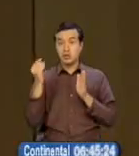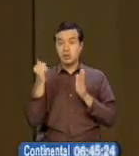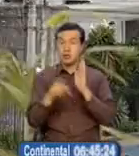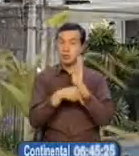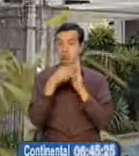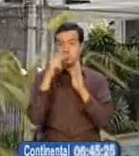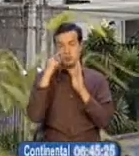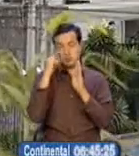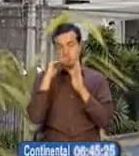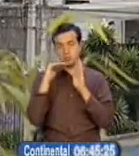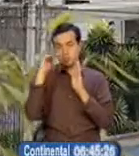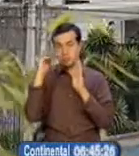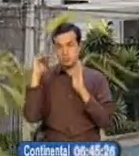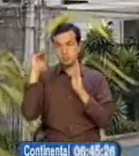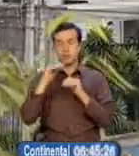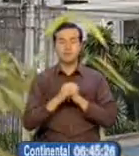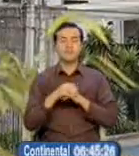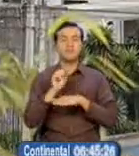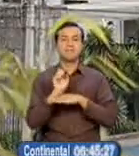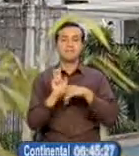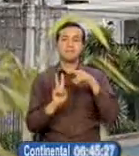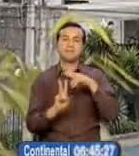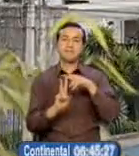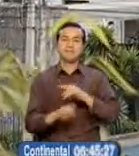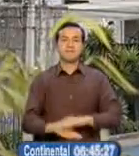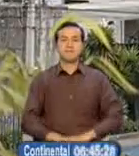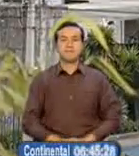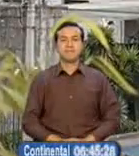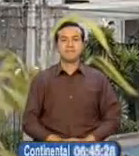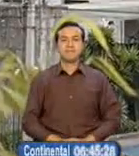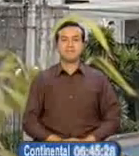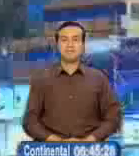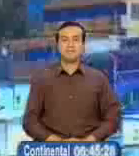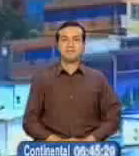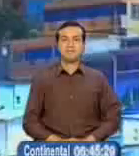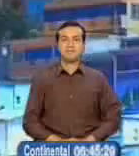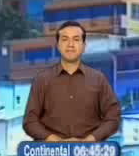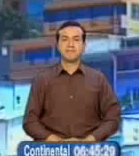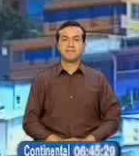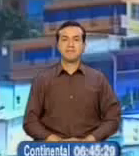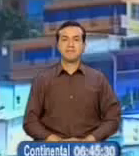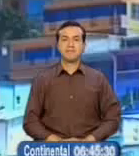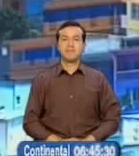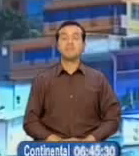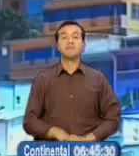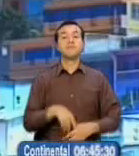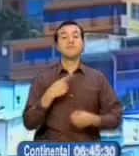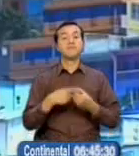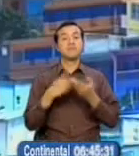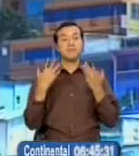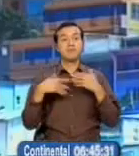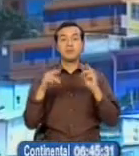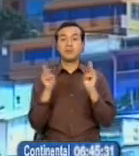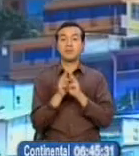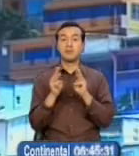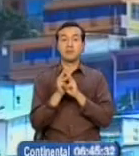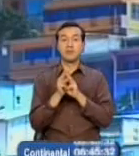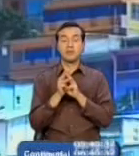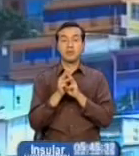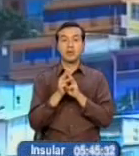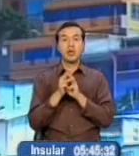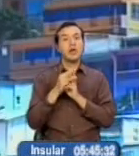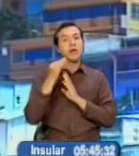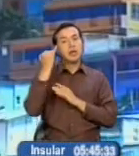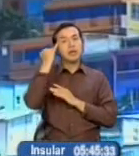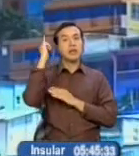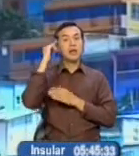crudo. Eduardo Córdoba, Ecuador TV. En Quito se realizó el evento Innovatec,